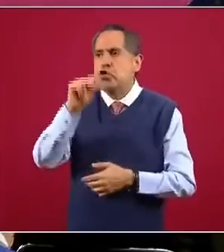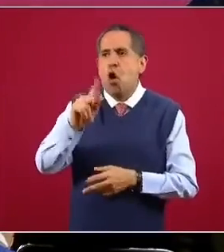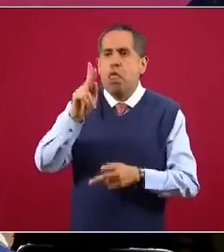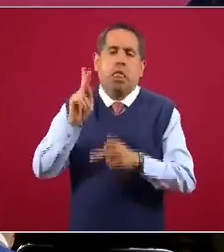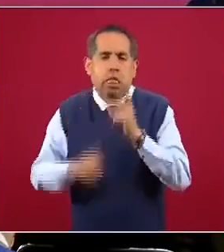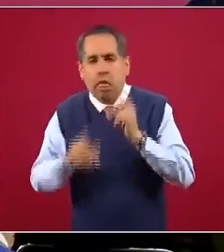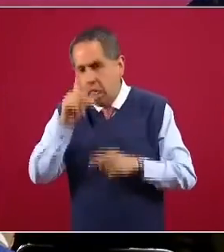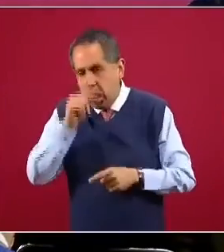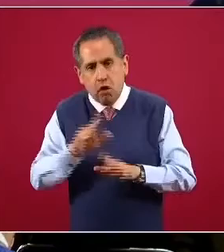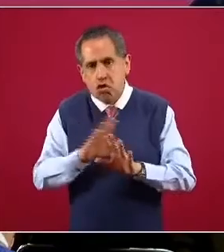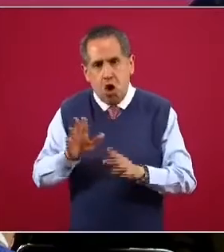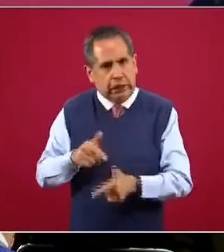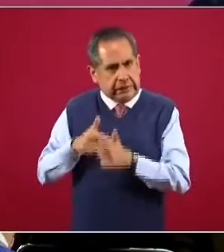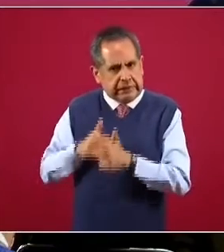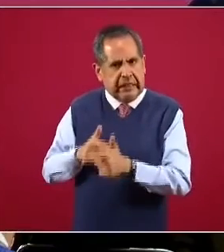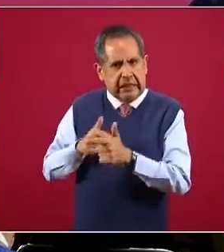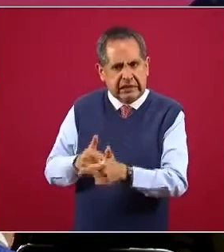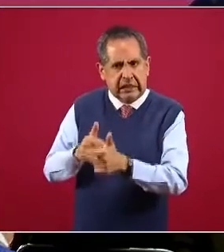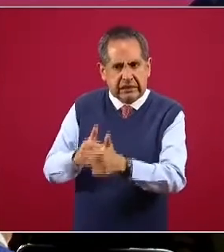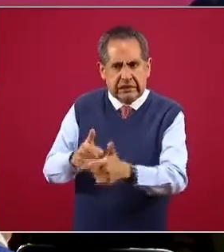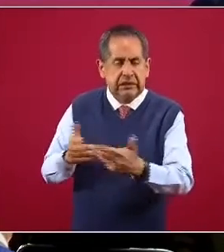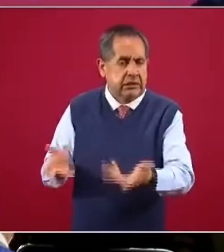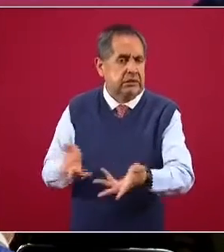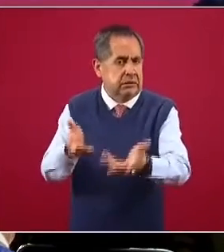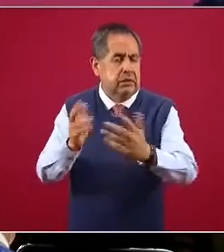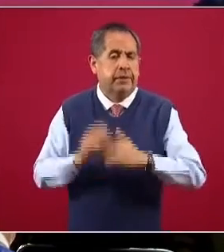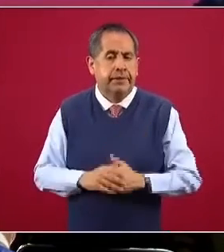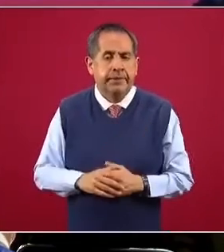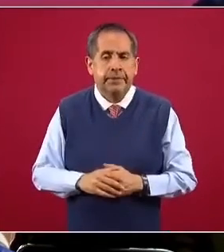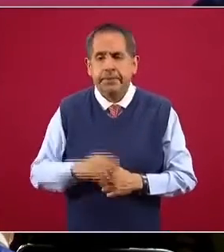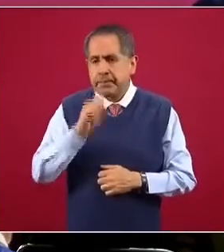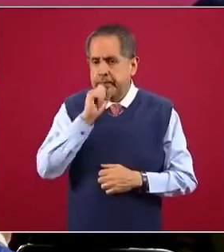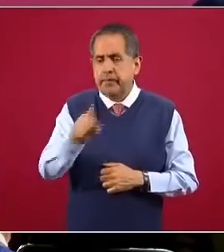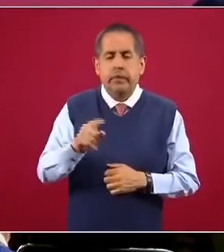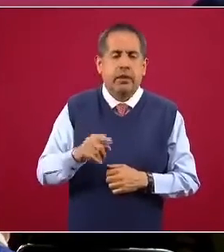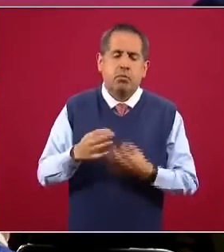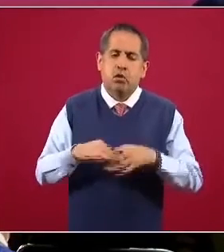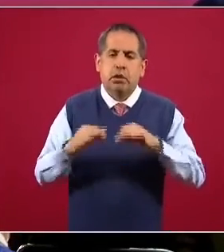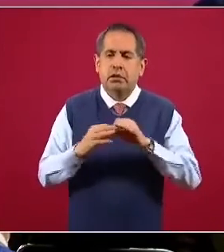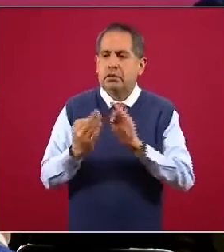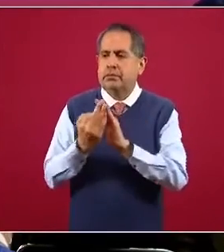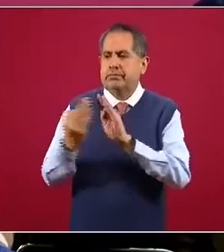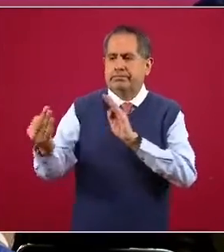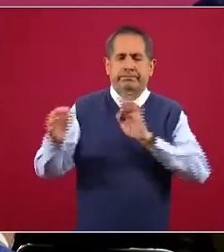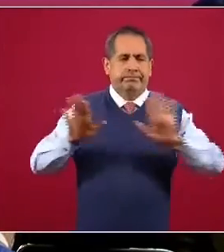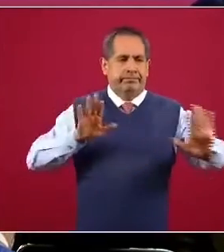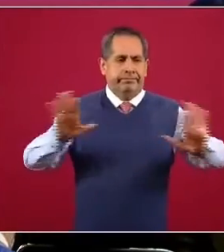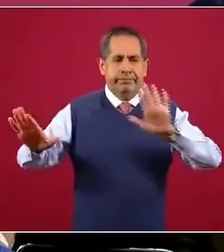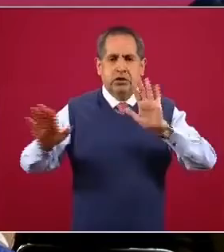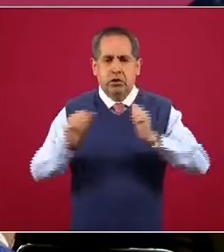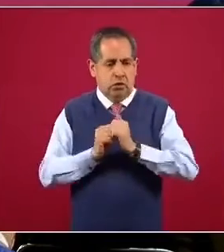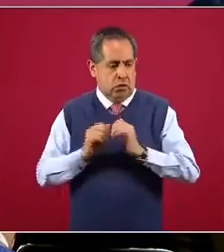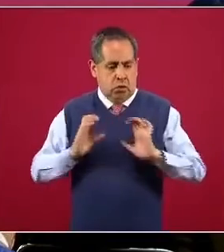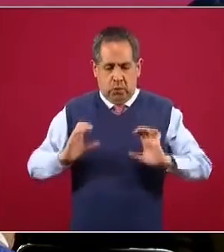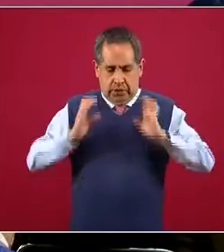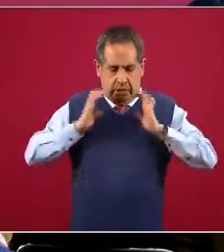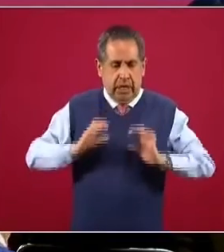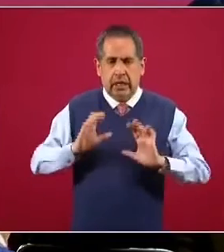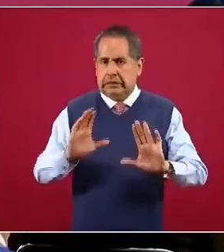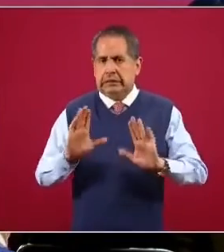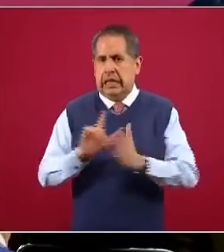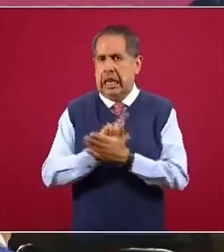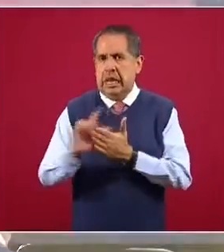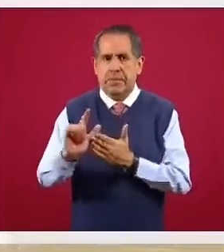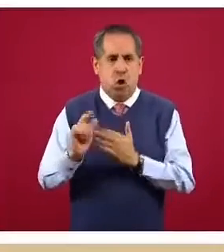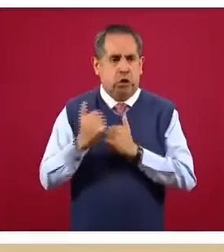su tratamiento. La siguiente. Obviamente, las medidas de sana distancia y el higiene son importantes para toda la población,